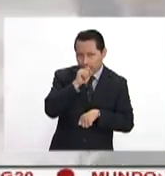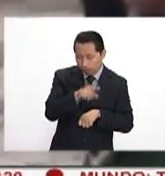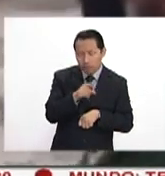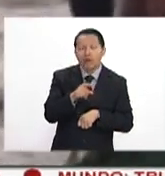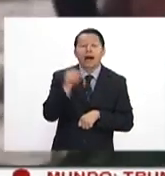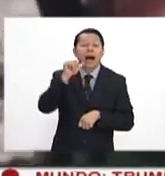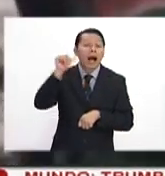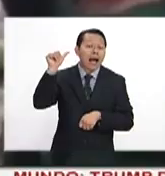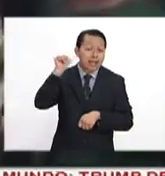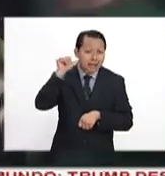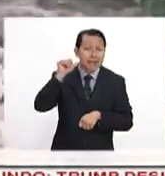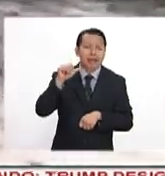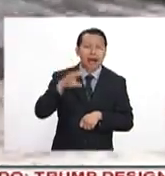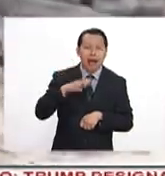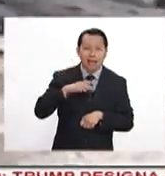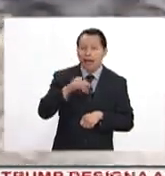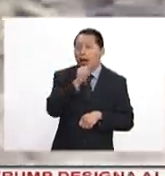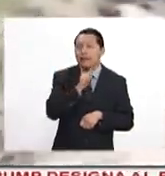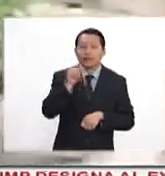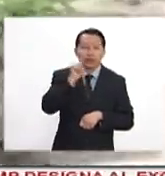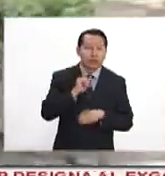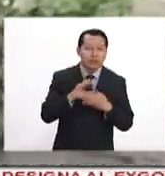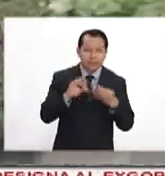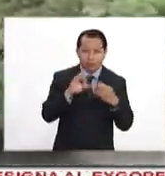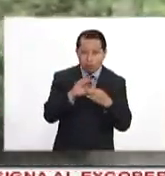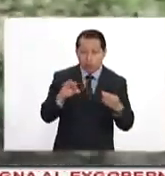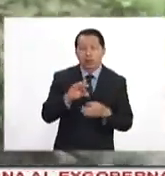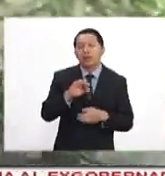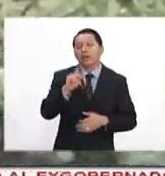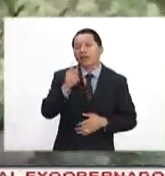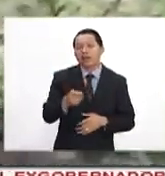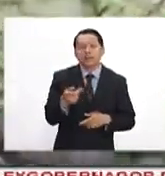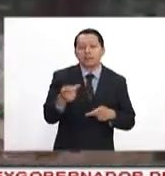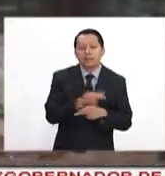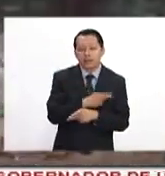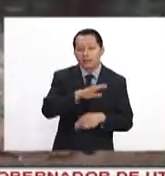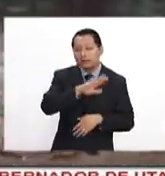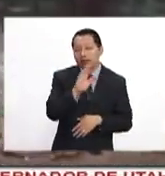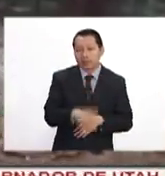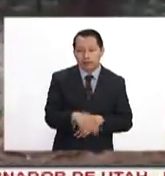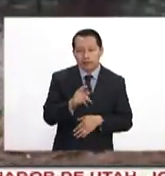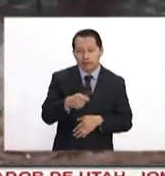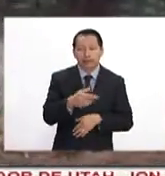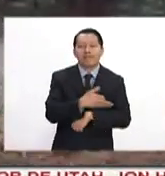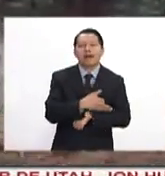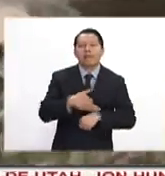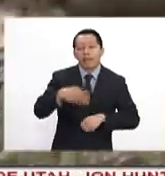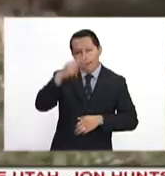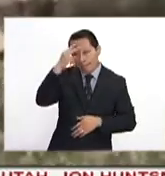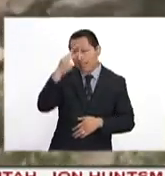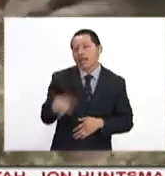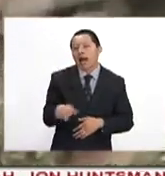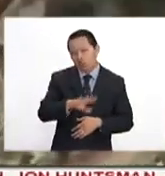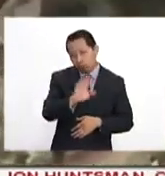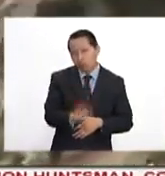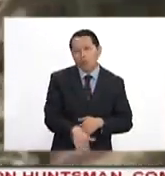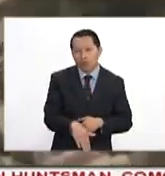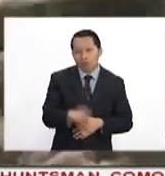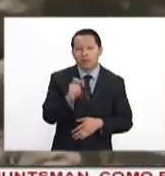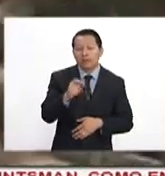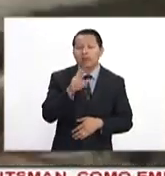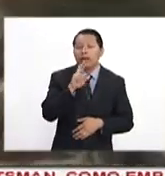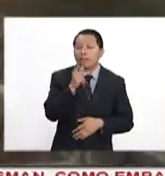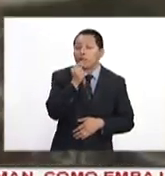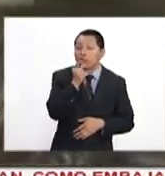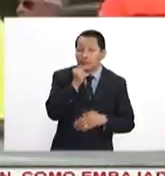Pues ayer autoridades del estado de Arizona informaron que los fallecidos pertenecían a una familia mexicana. De acuerdo con el reporte